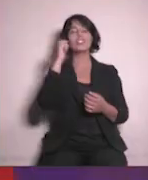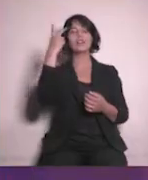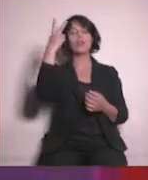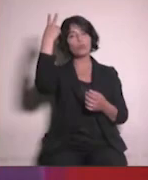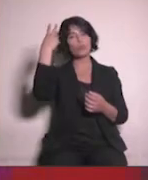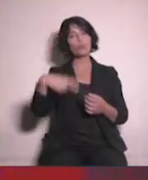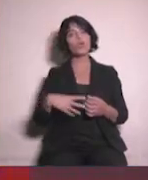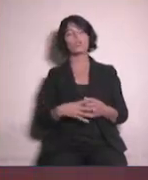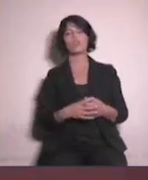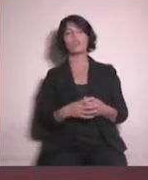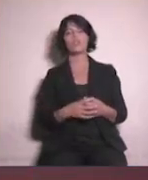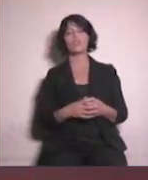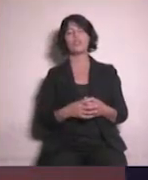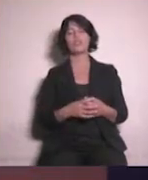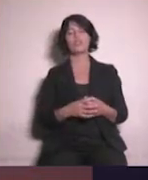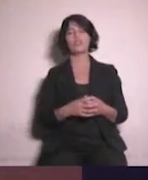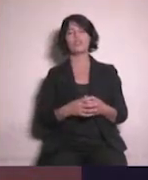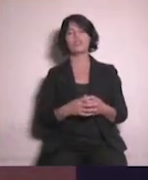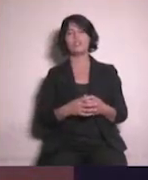un dueño.